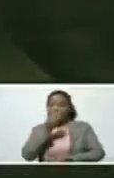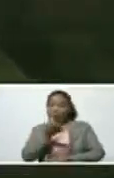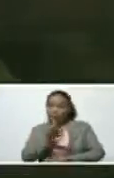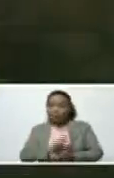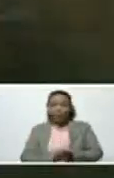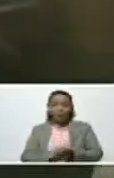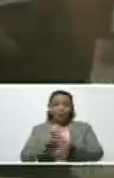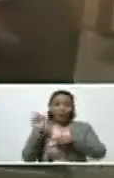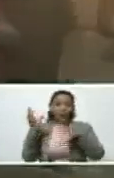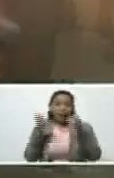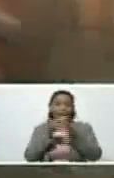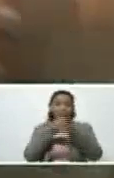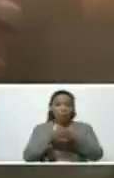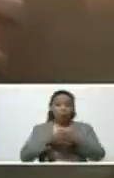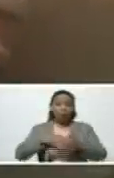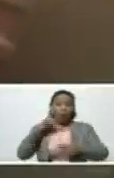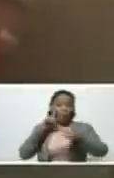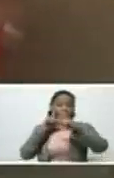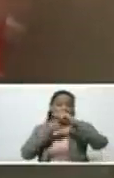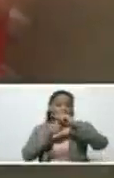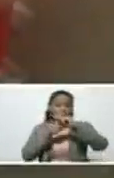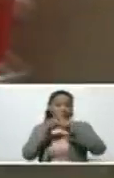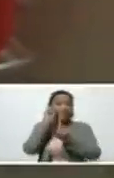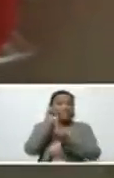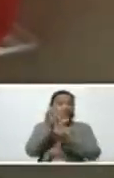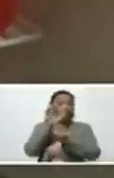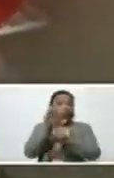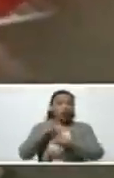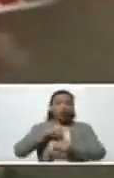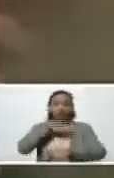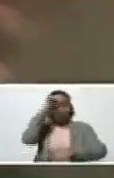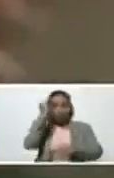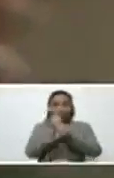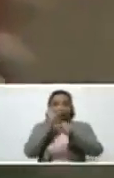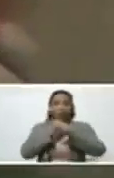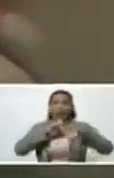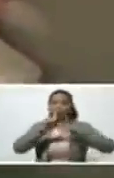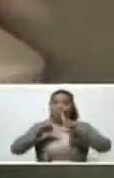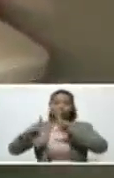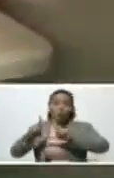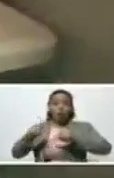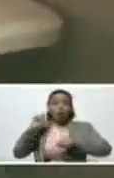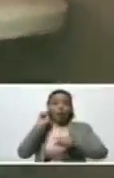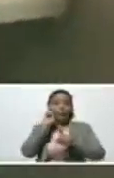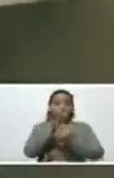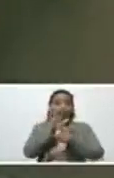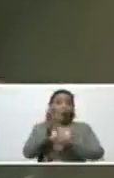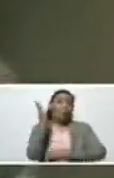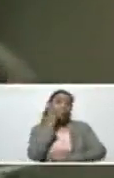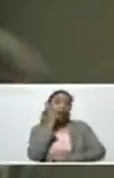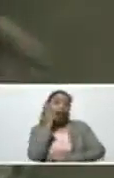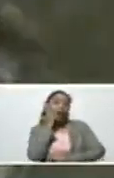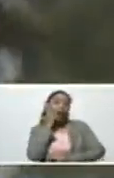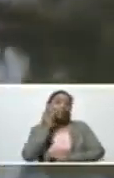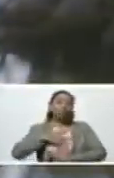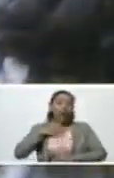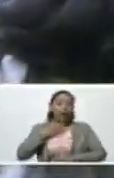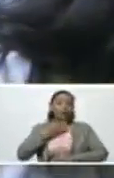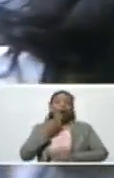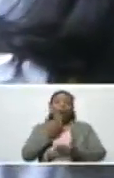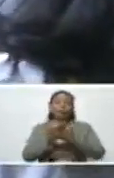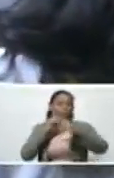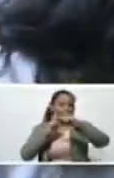este equipo sirve para identificar las células que estemos trabajando en el laboratorio y en el caso de las células madre, nos permite determinar o